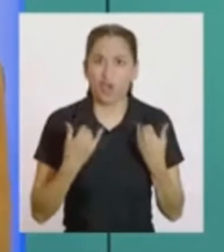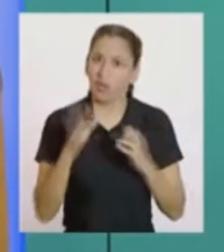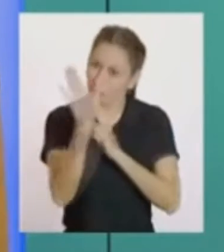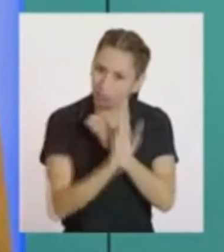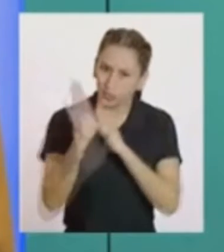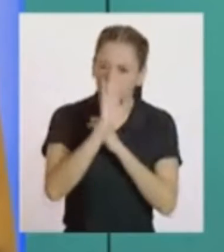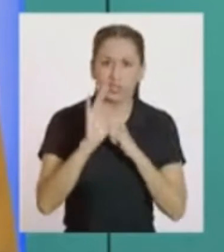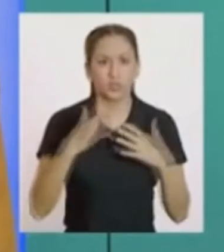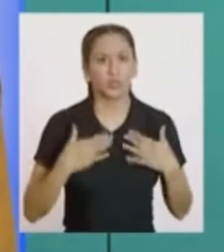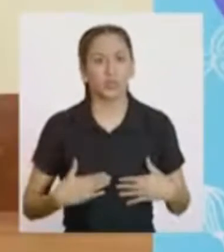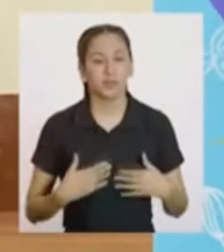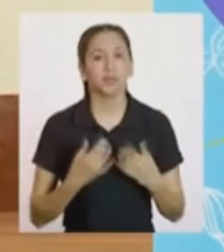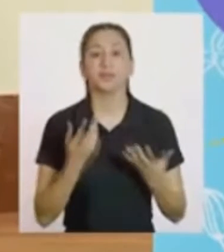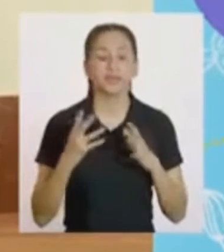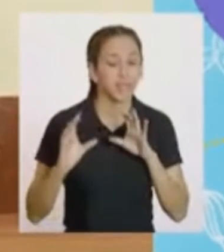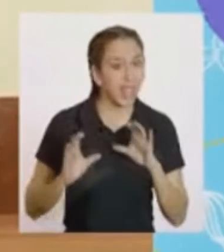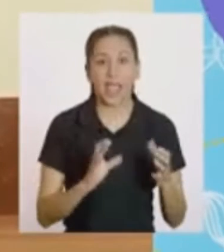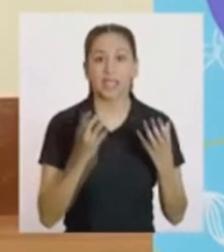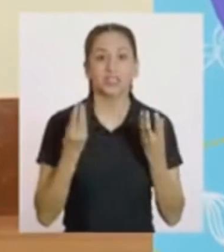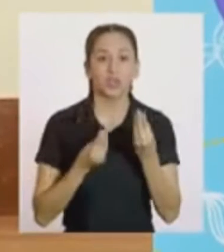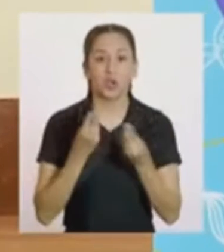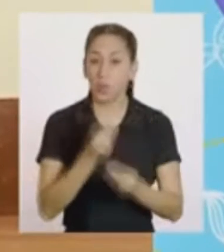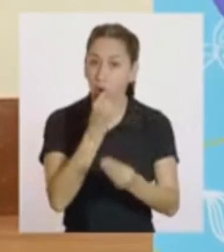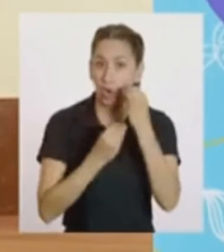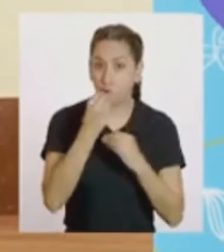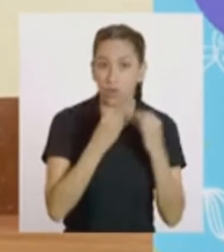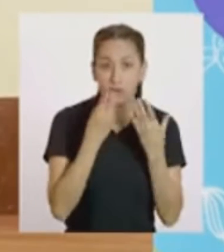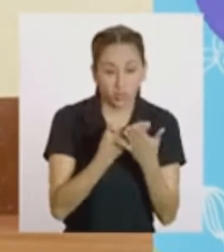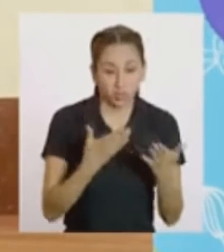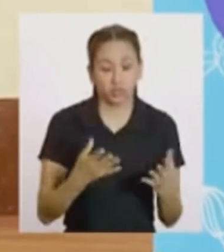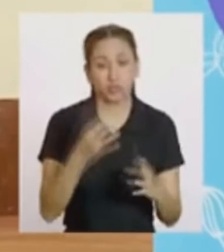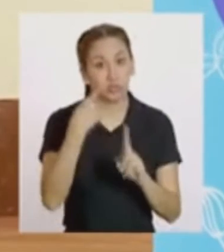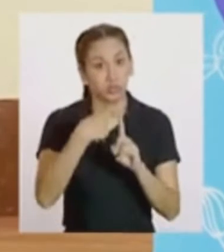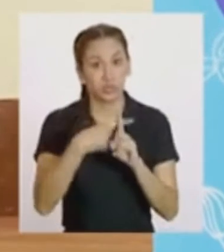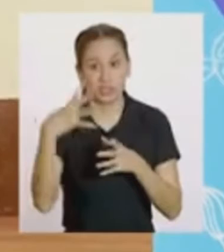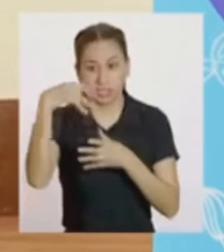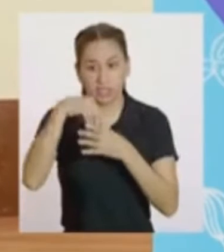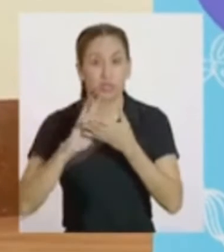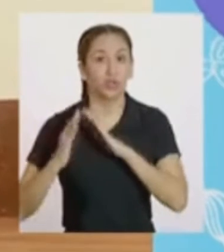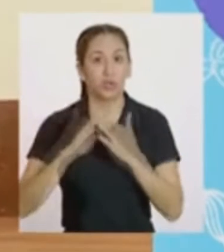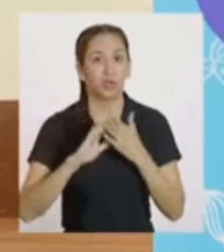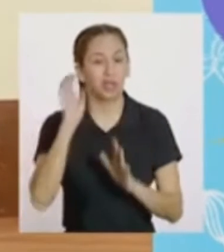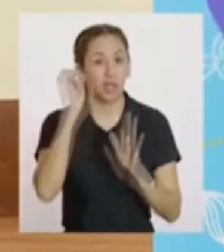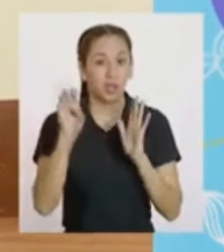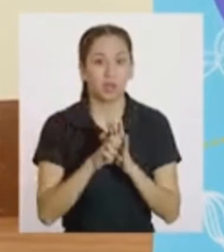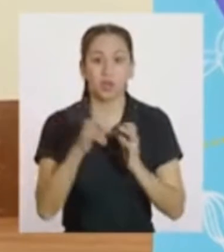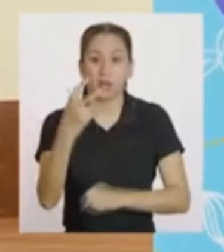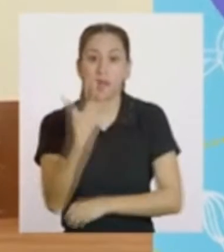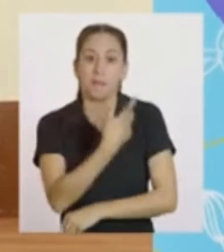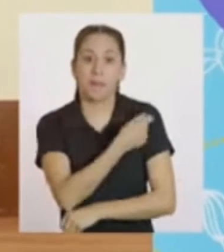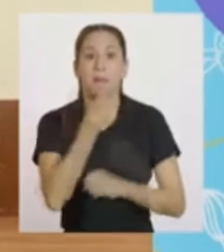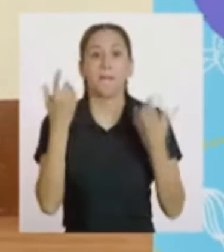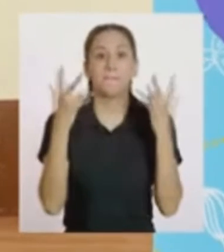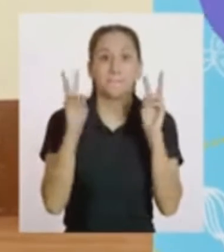su sistema inmunológico? Estamos realizando acciones como consumir alimentos saludables de nuestra comunidad, como por ejemplo